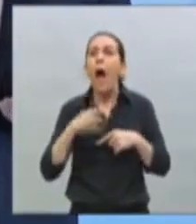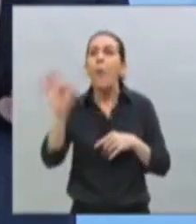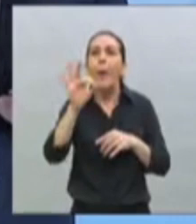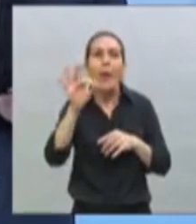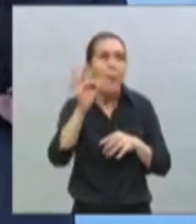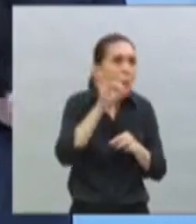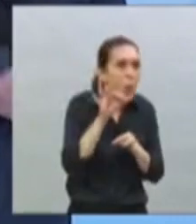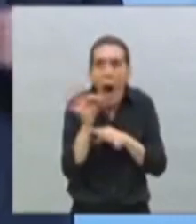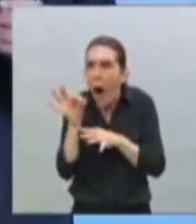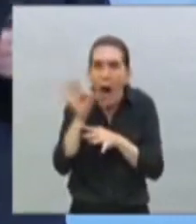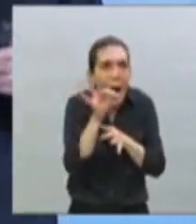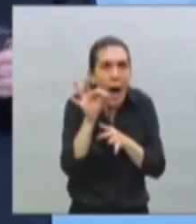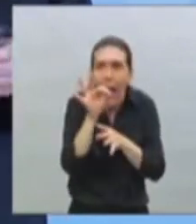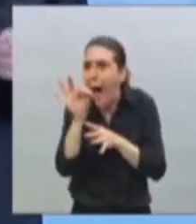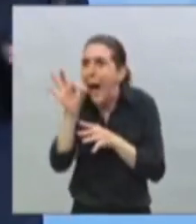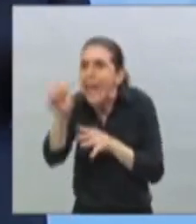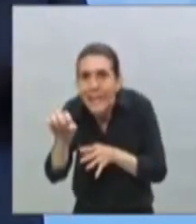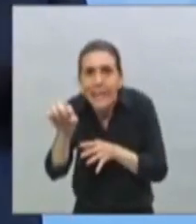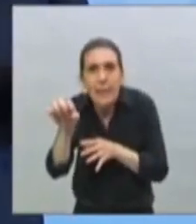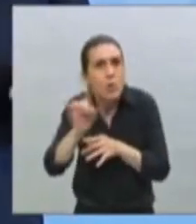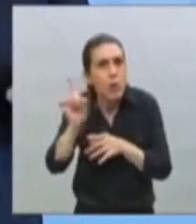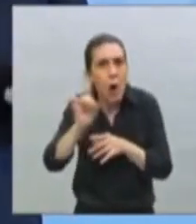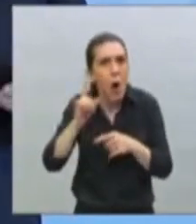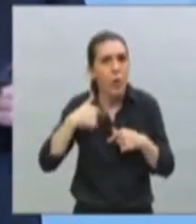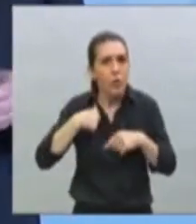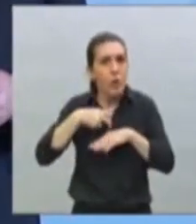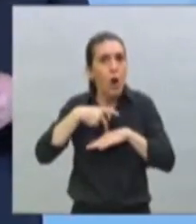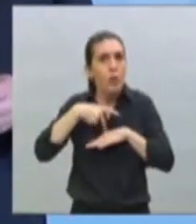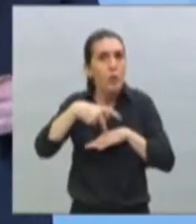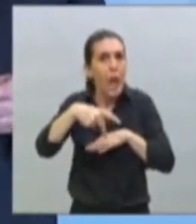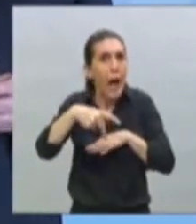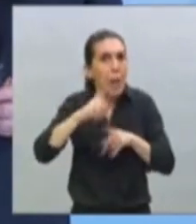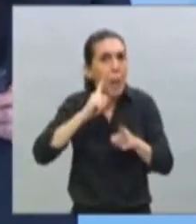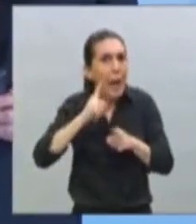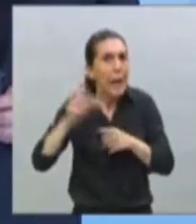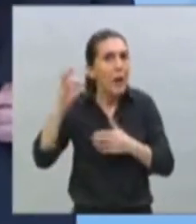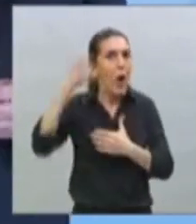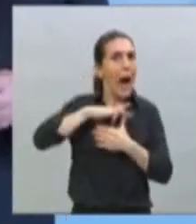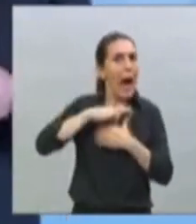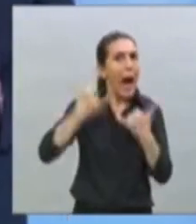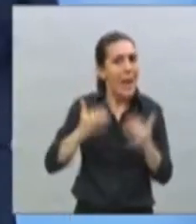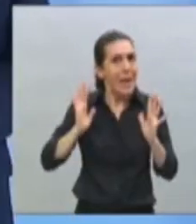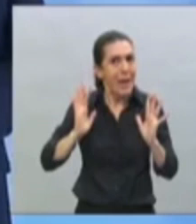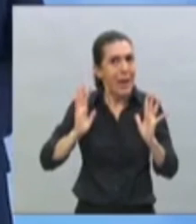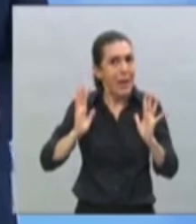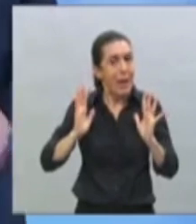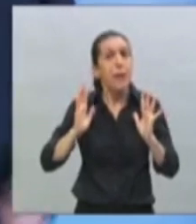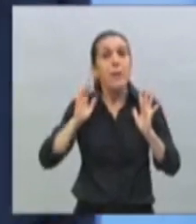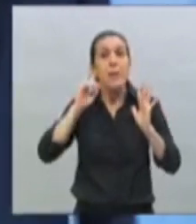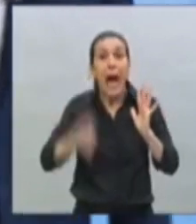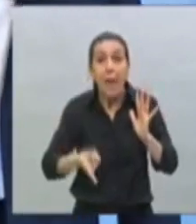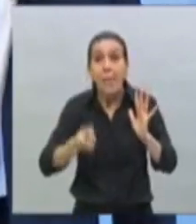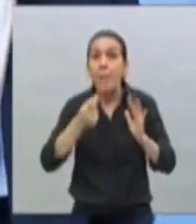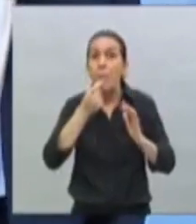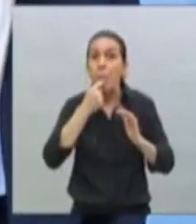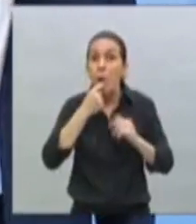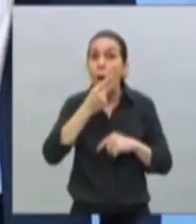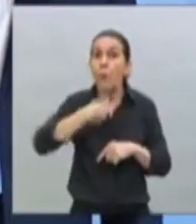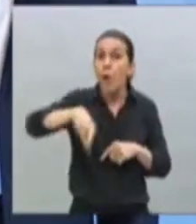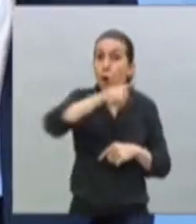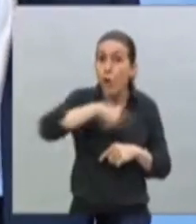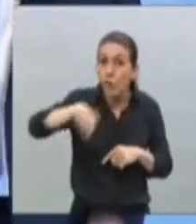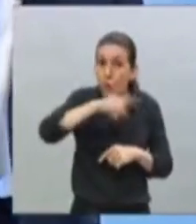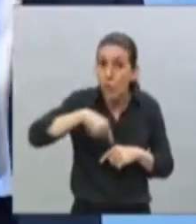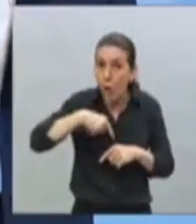buscarlo. Y cuando salimos, nos exponemos. Ahora, también es cierto que si preservamos